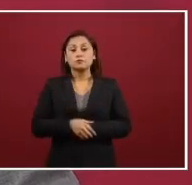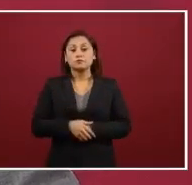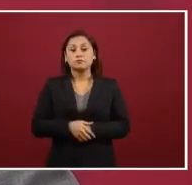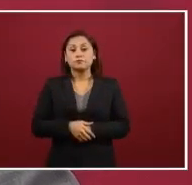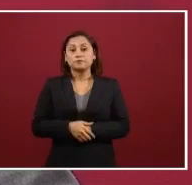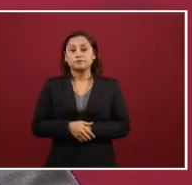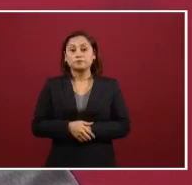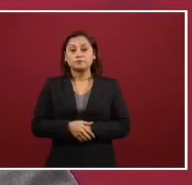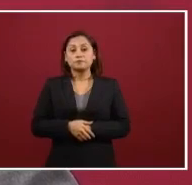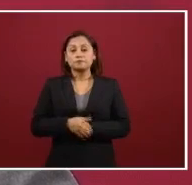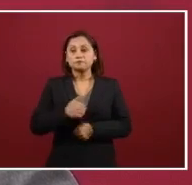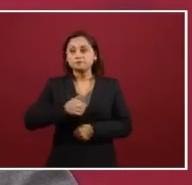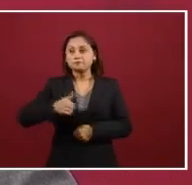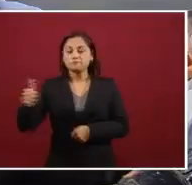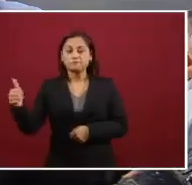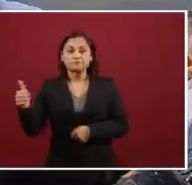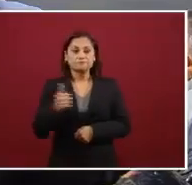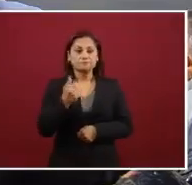2 horas